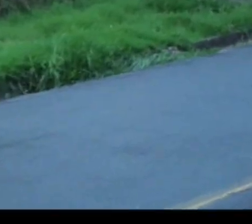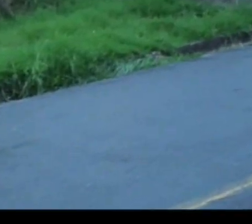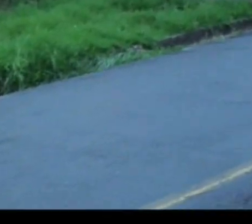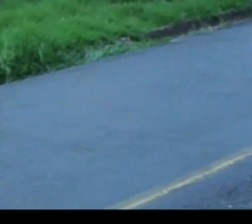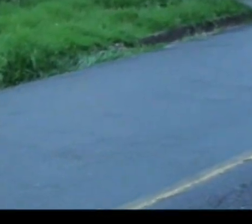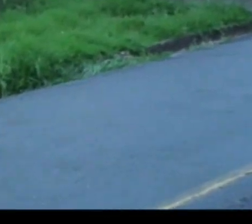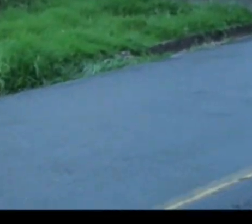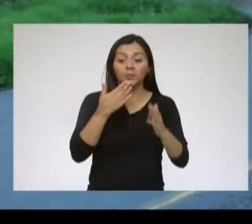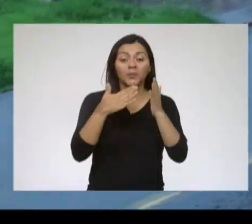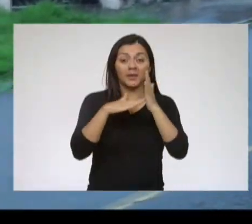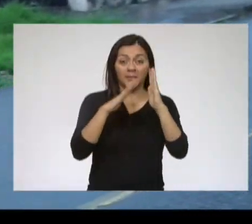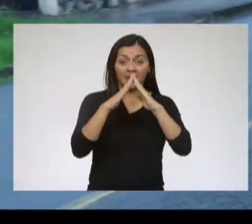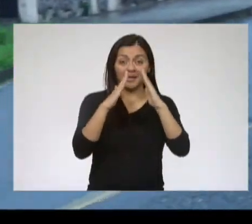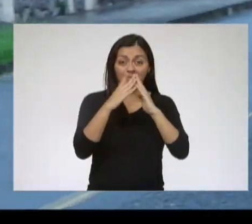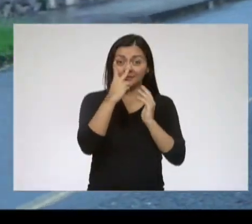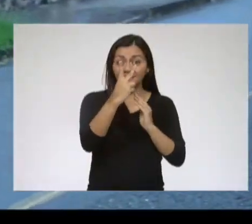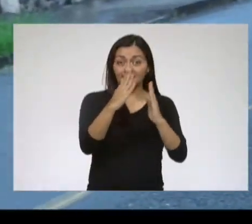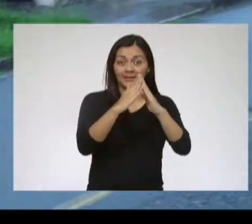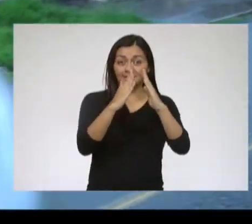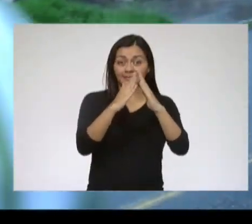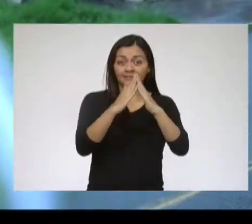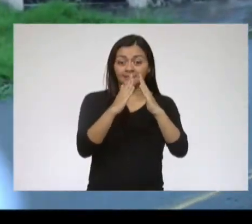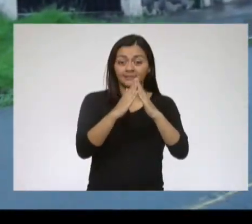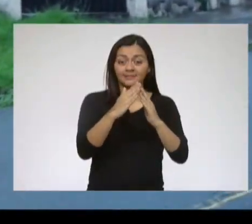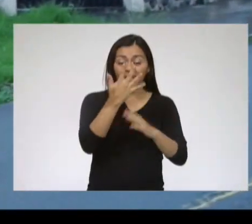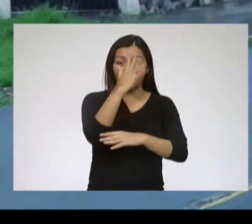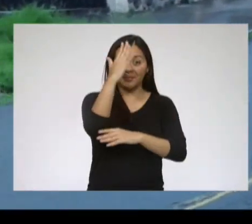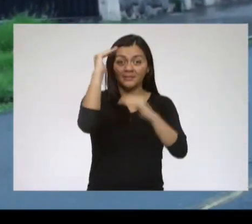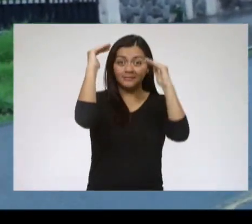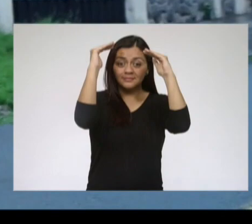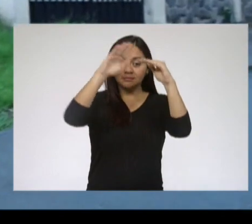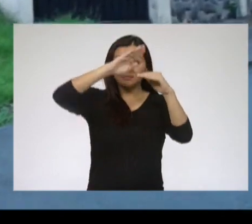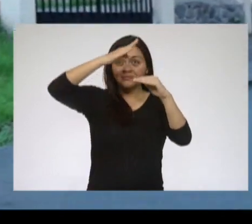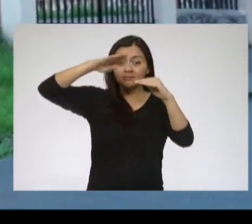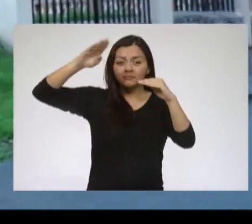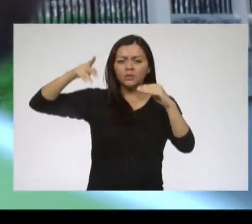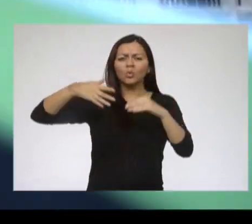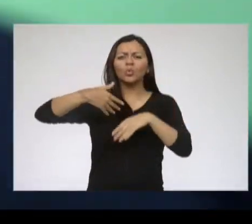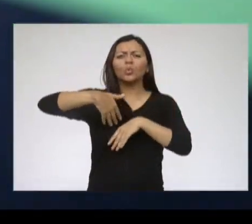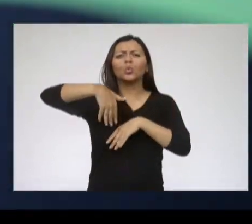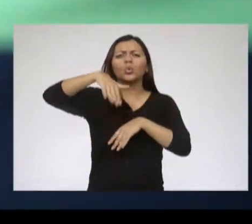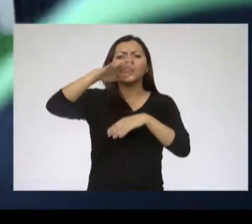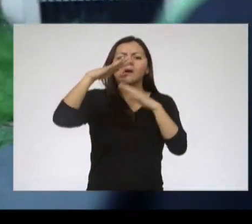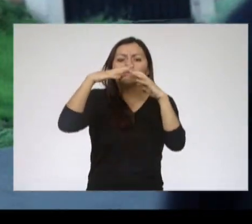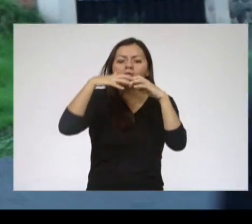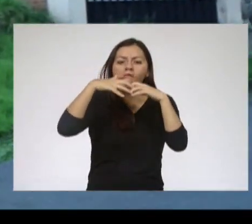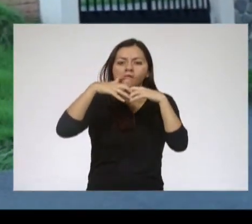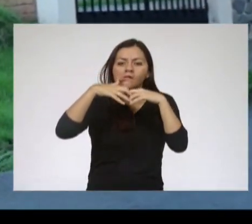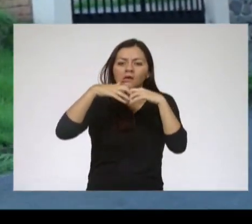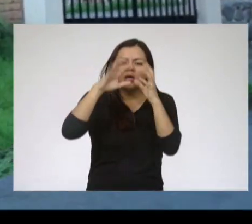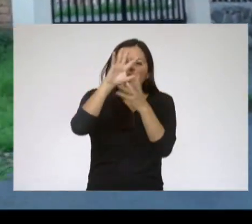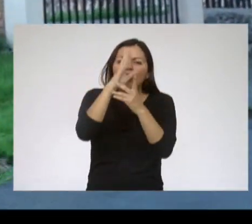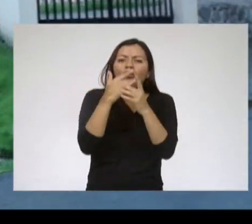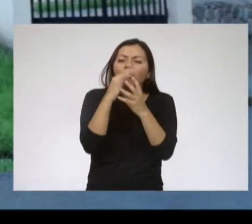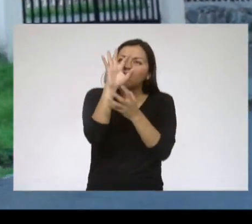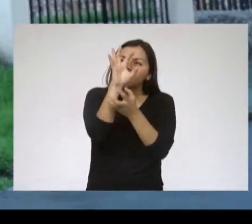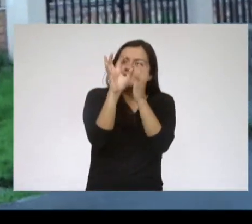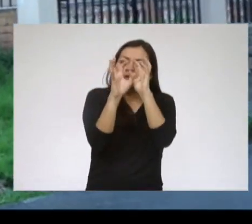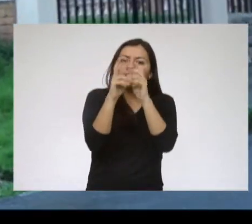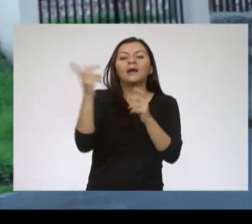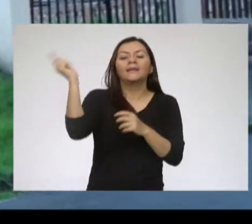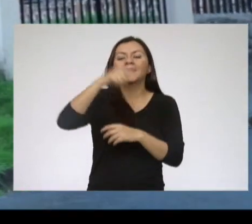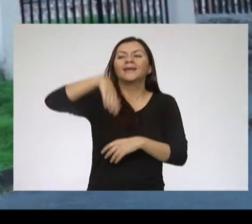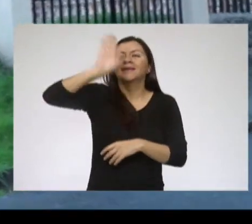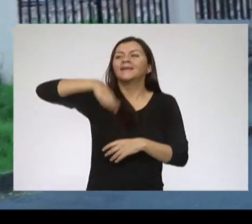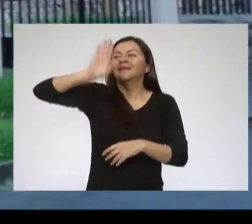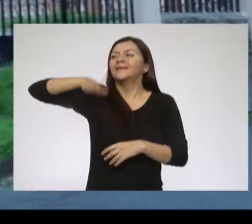Por ejemplo, esa casa de ahí, esa estaba ya como deteriorada, ya estaba despintándose. Vinieron y le